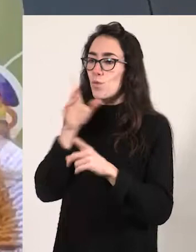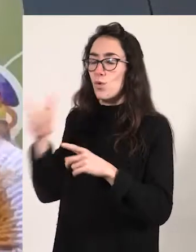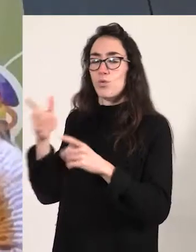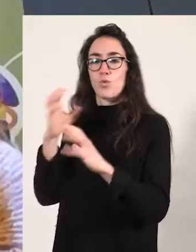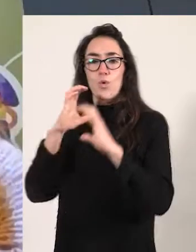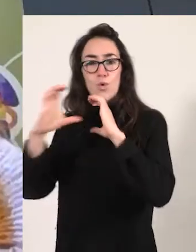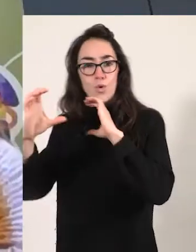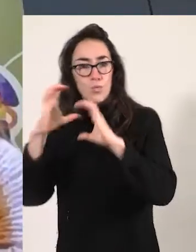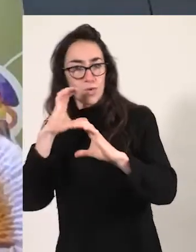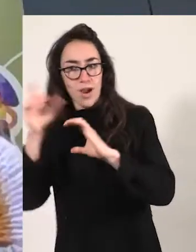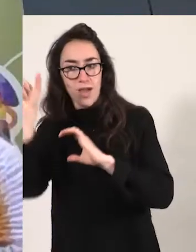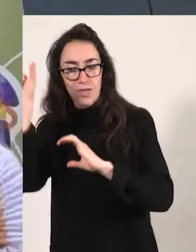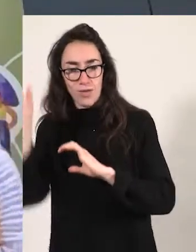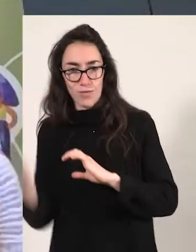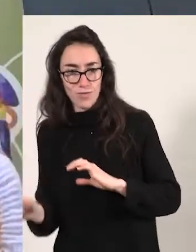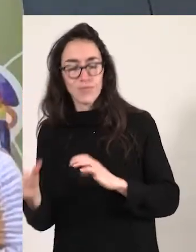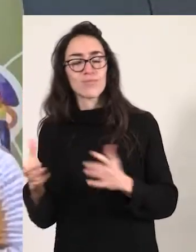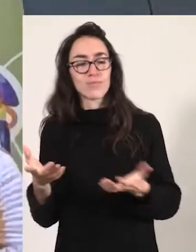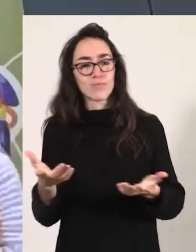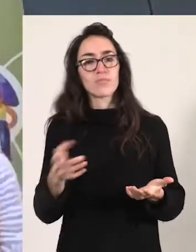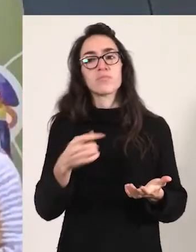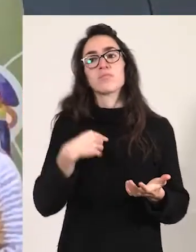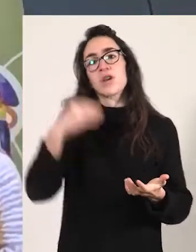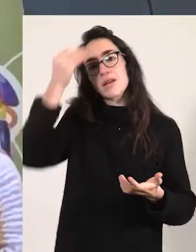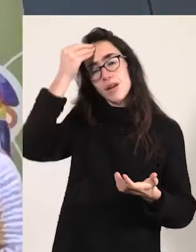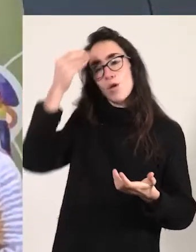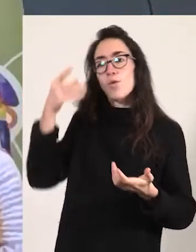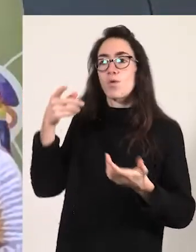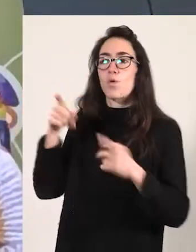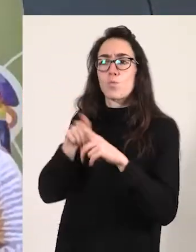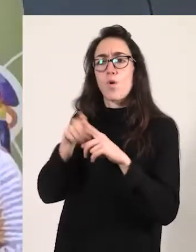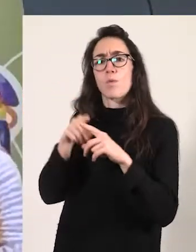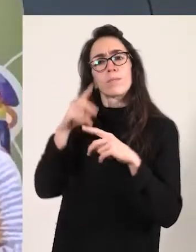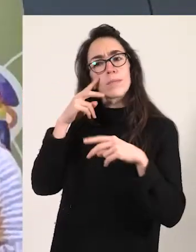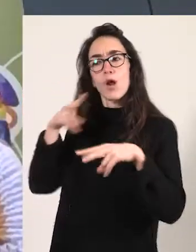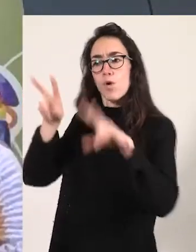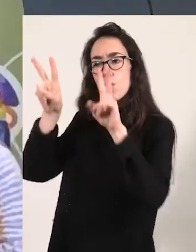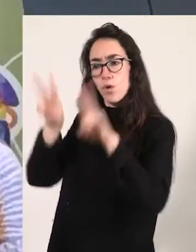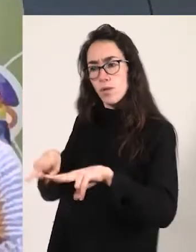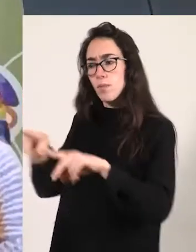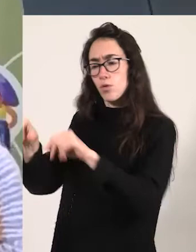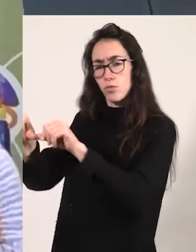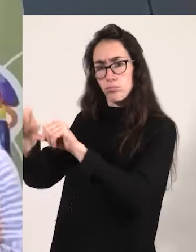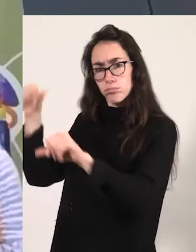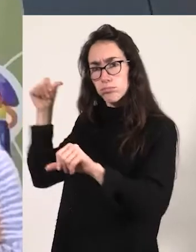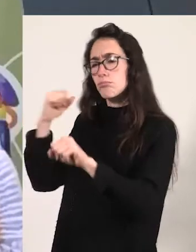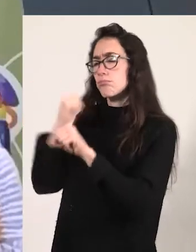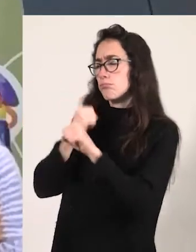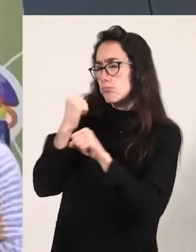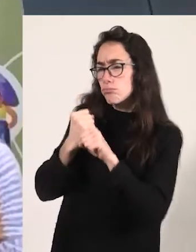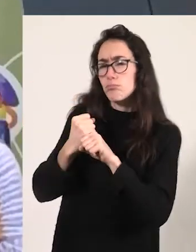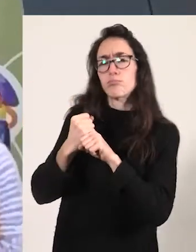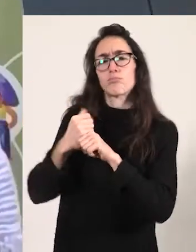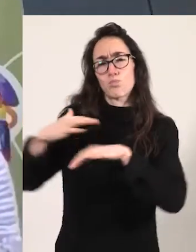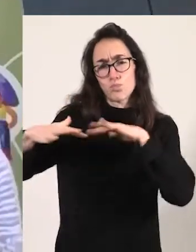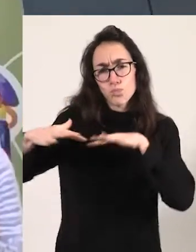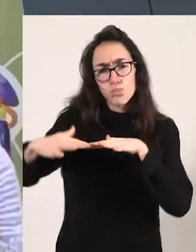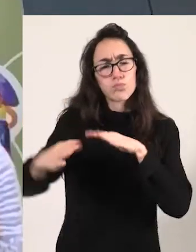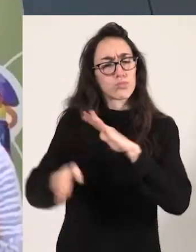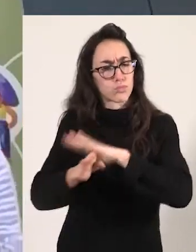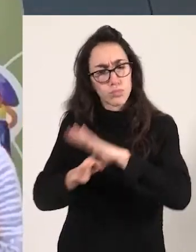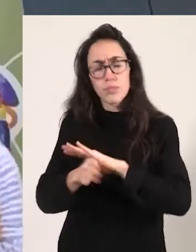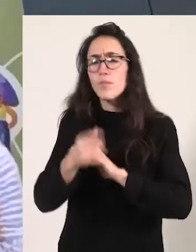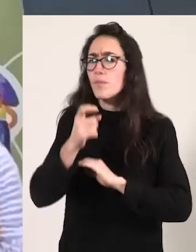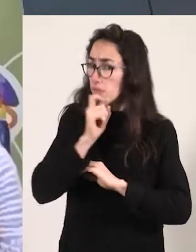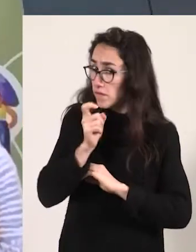pues con ese premio en la categoría de comunicación. Y esto supongo que es el reconocimiento a un trabajo constante